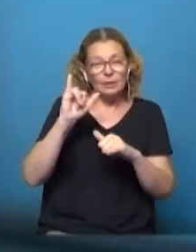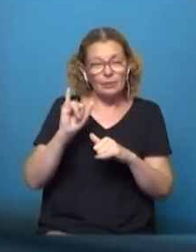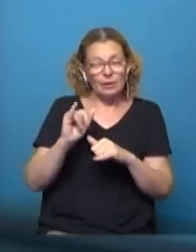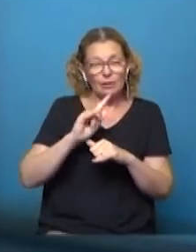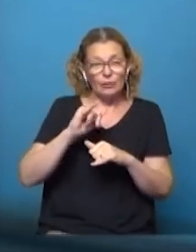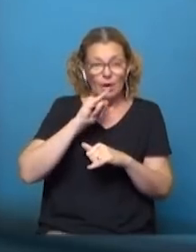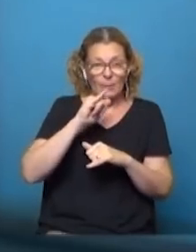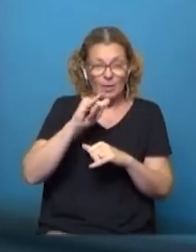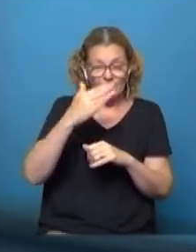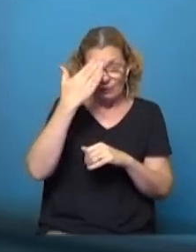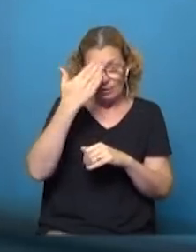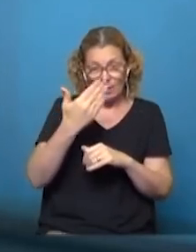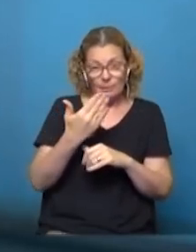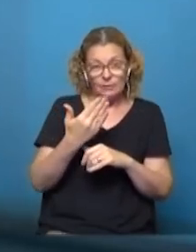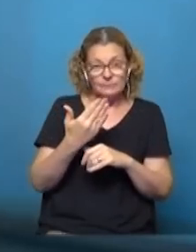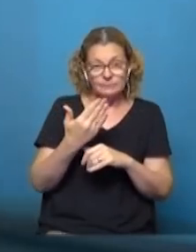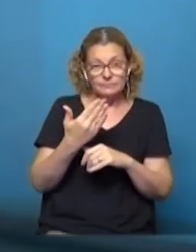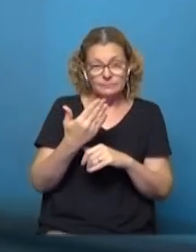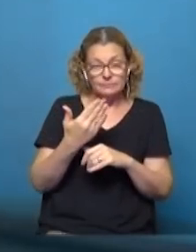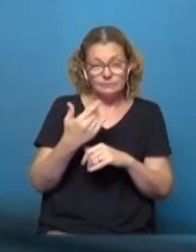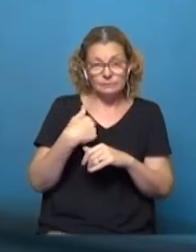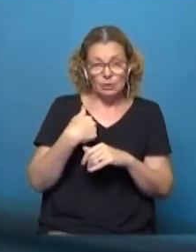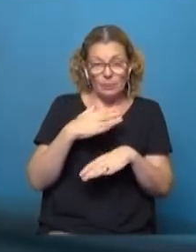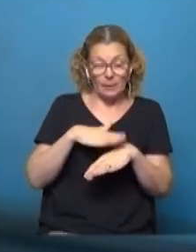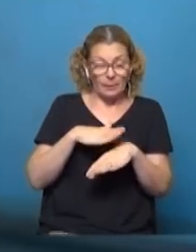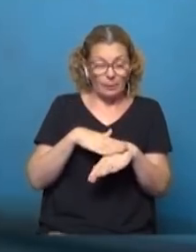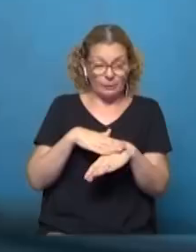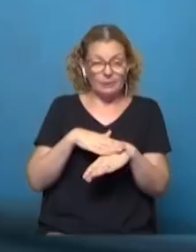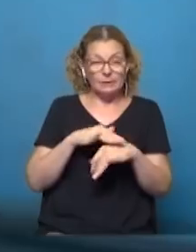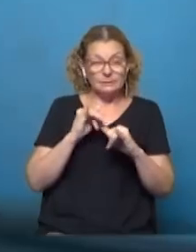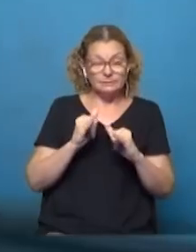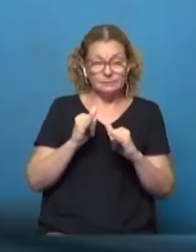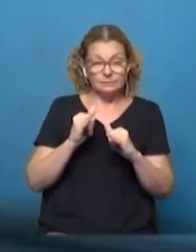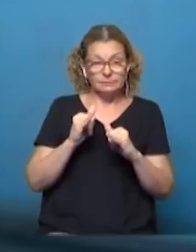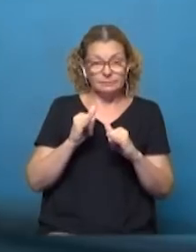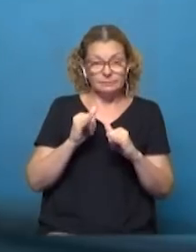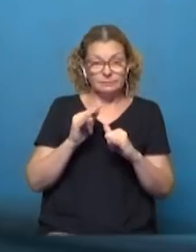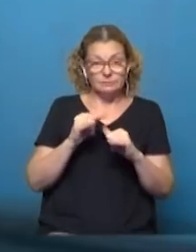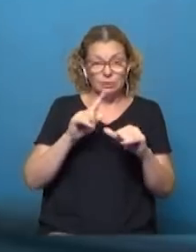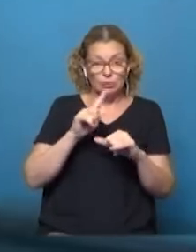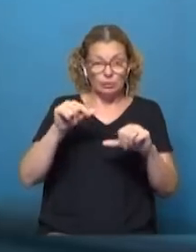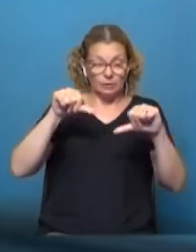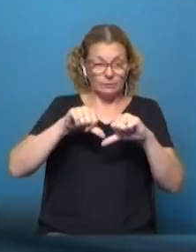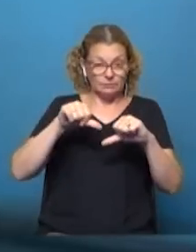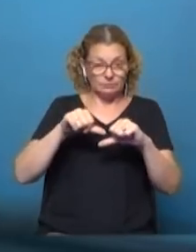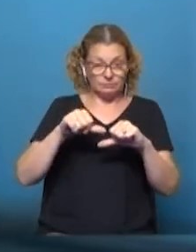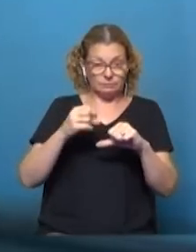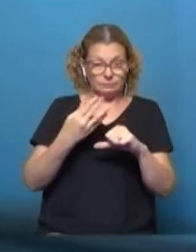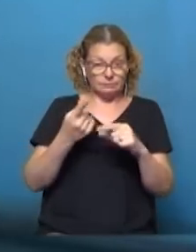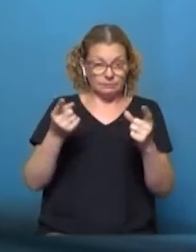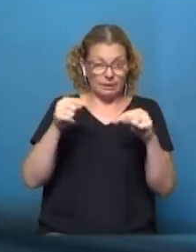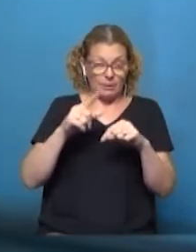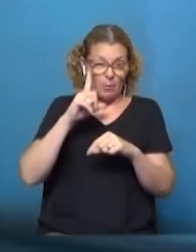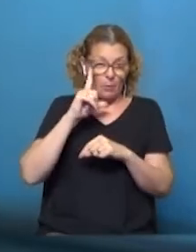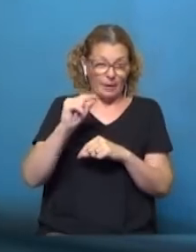fue una campaña en el frente amplio que la tomé bajo mi responsabilidad y que no nos salió mal no porque veníamos